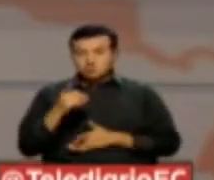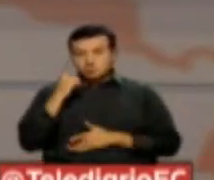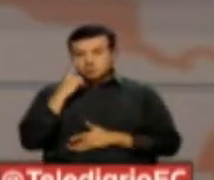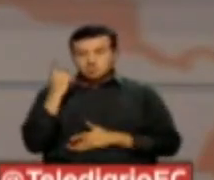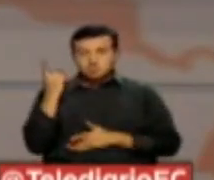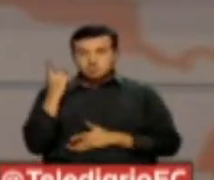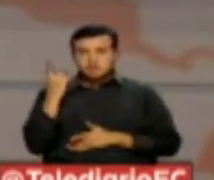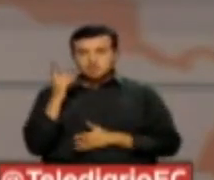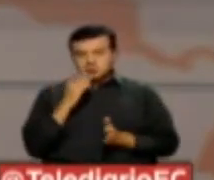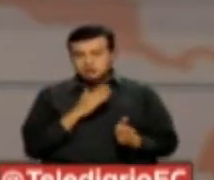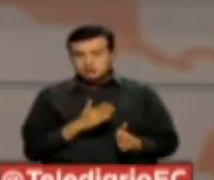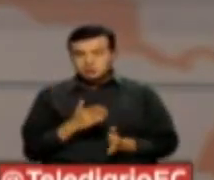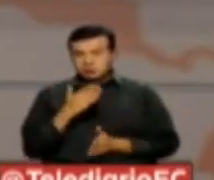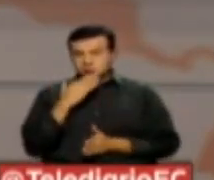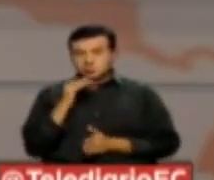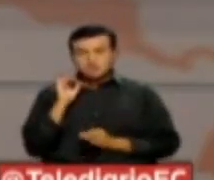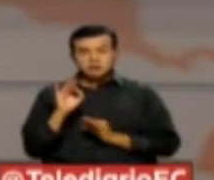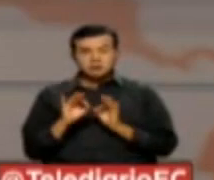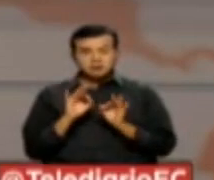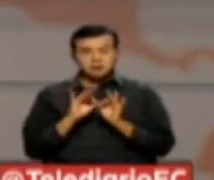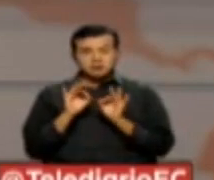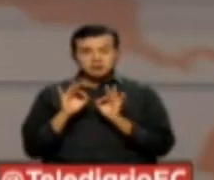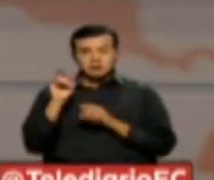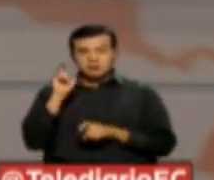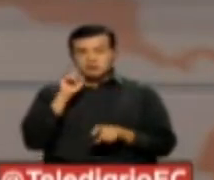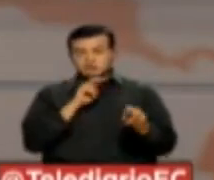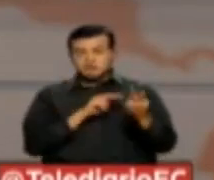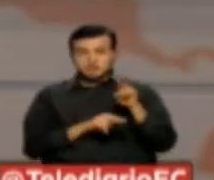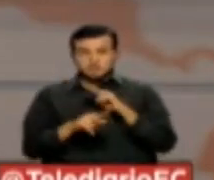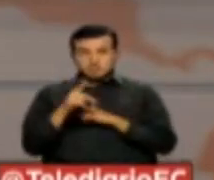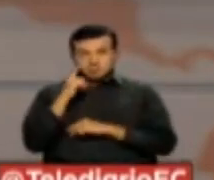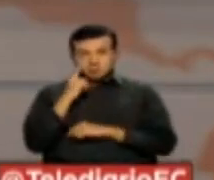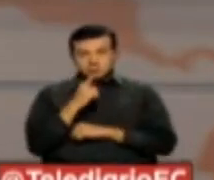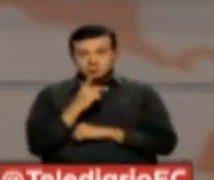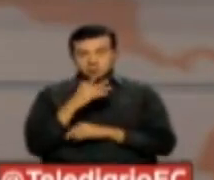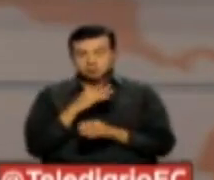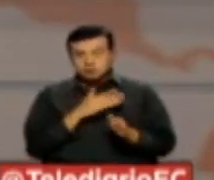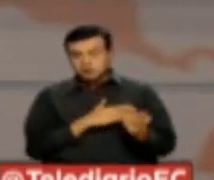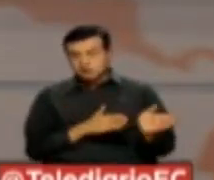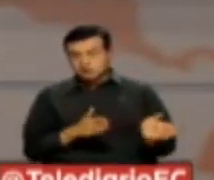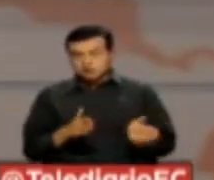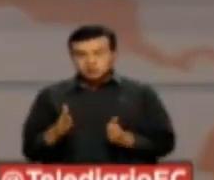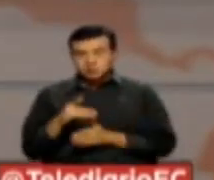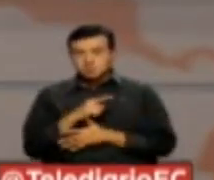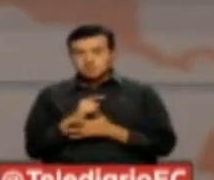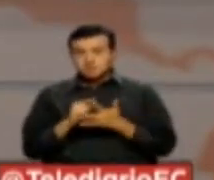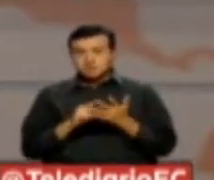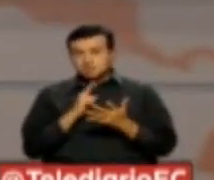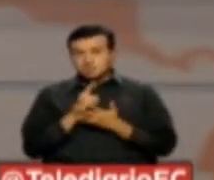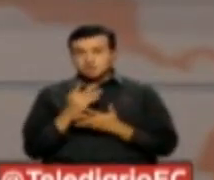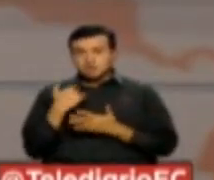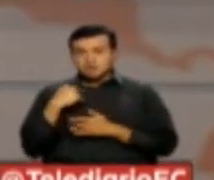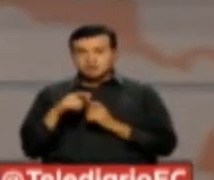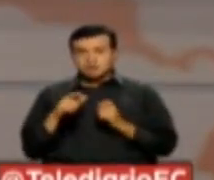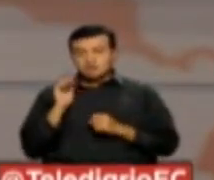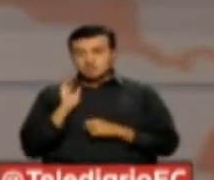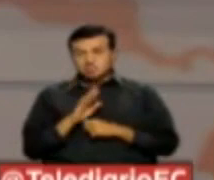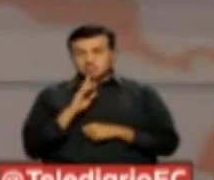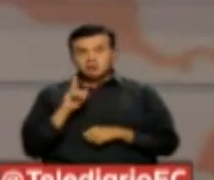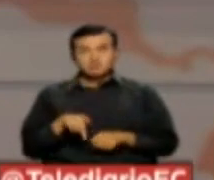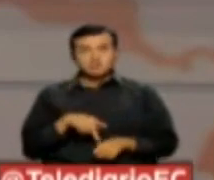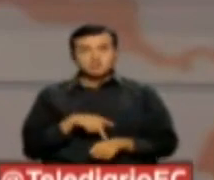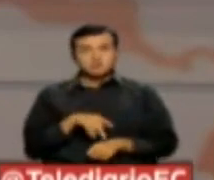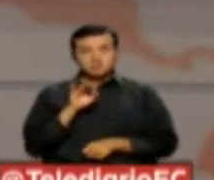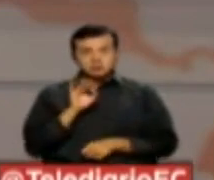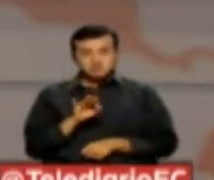funcionando de mejor manera hay que evaluar hay que ver qué es lo que lee para eso cuento con gente profesional